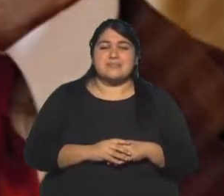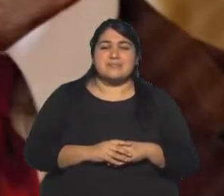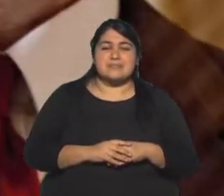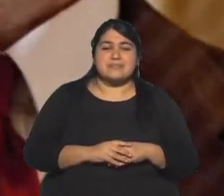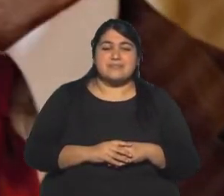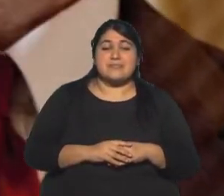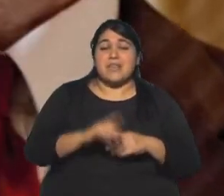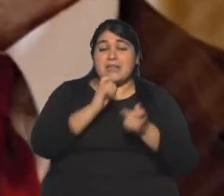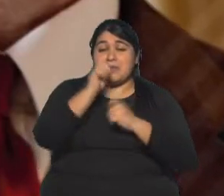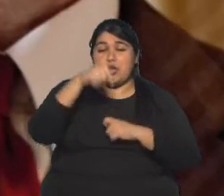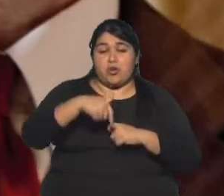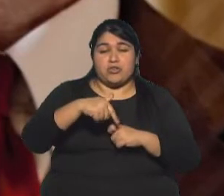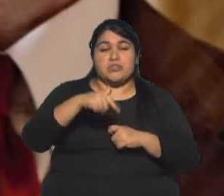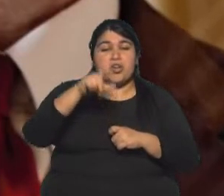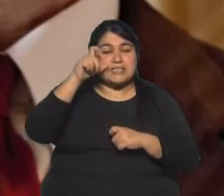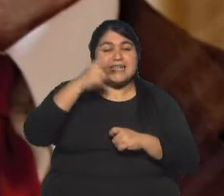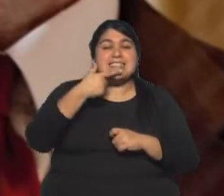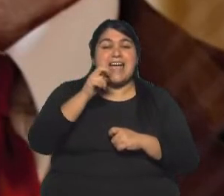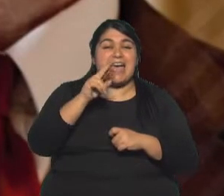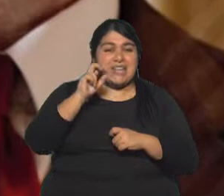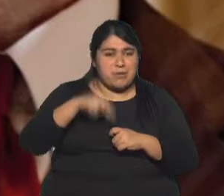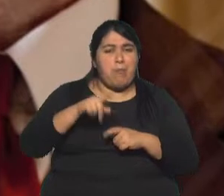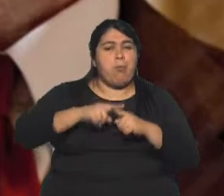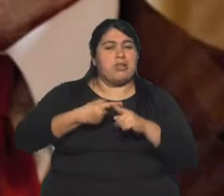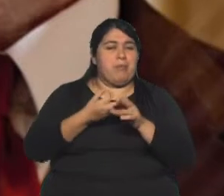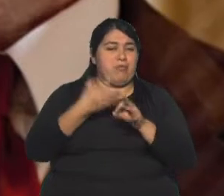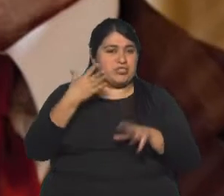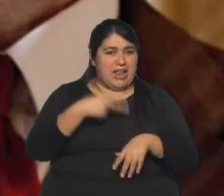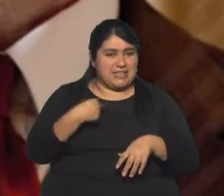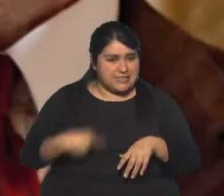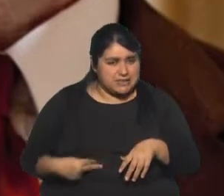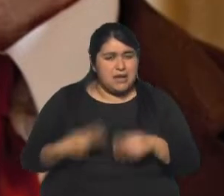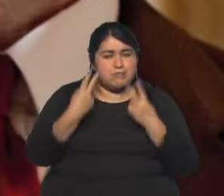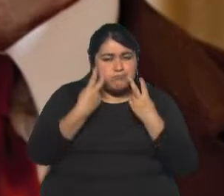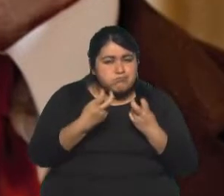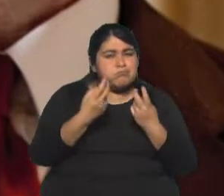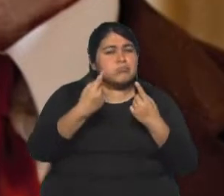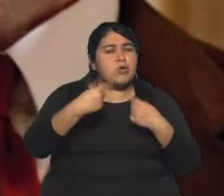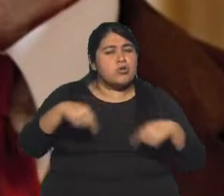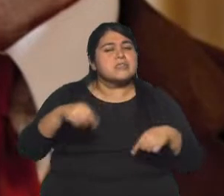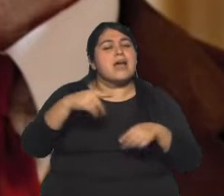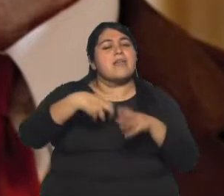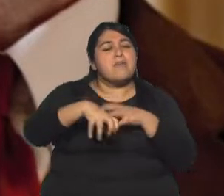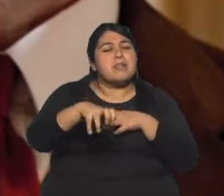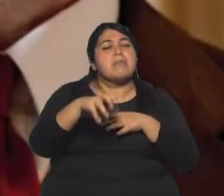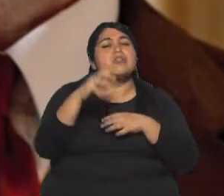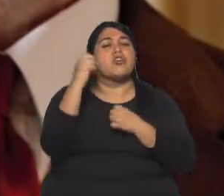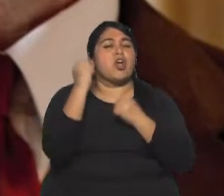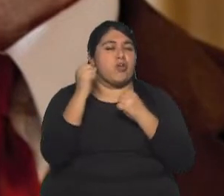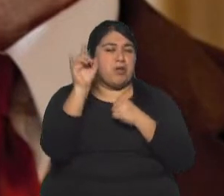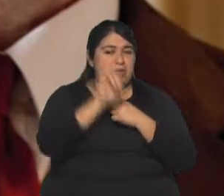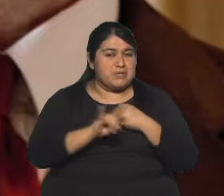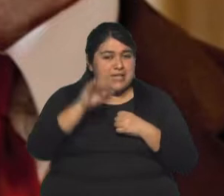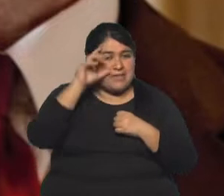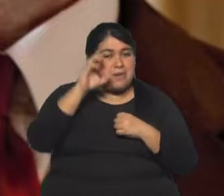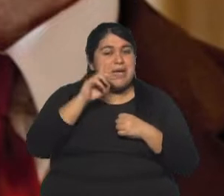Nuestro entrevistado de hoy es Sergio Cesarín, politólogo especializado en China, realizó estudios de posgrado en el Departamento de Economía de la Universidad de Beijing,